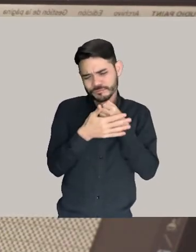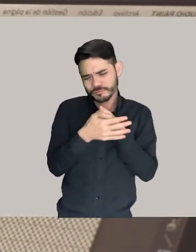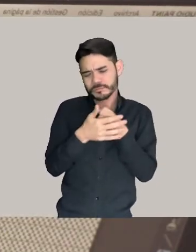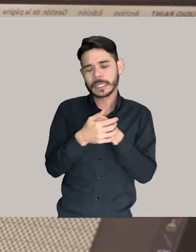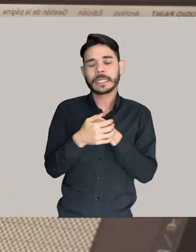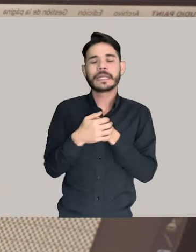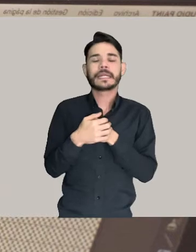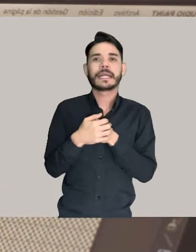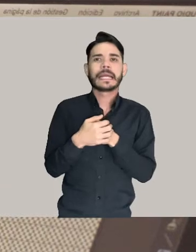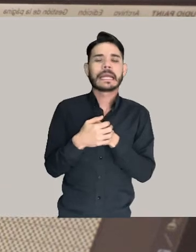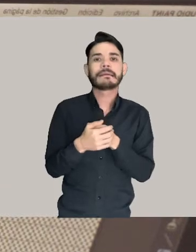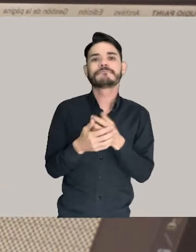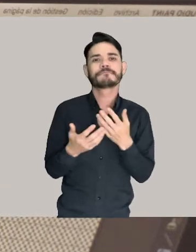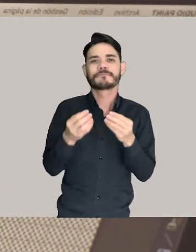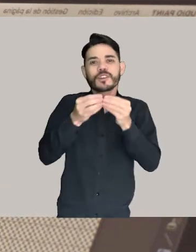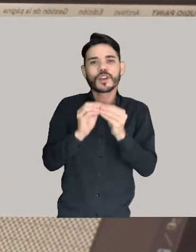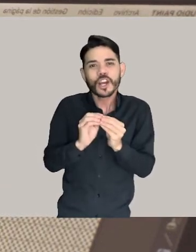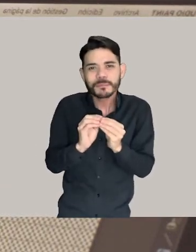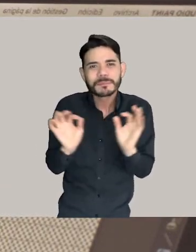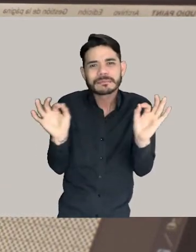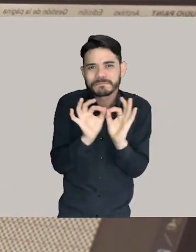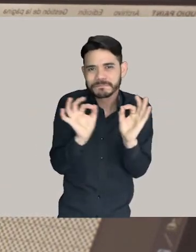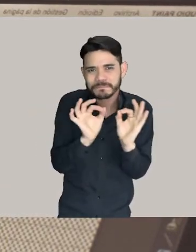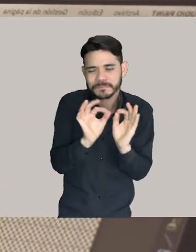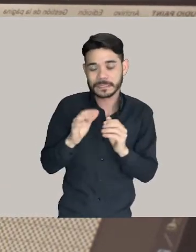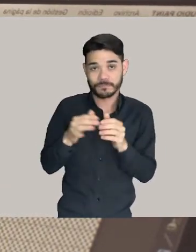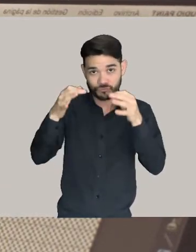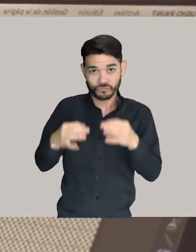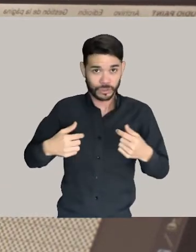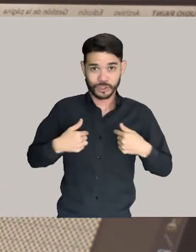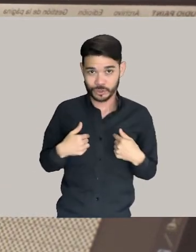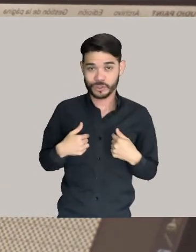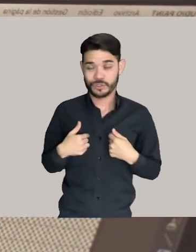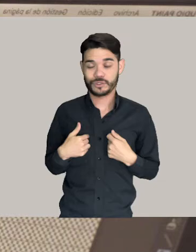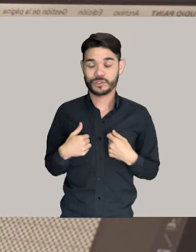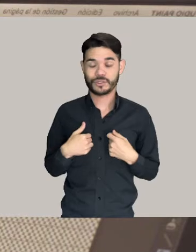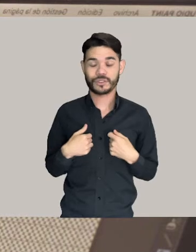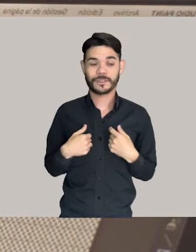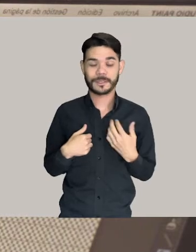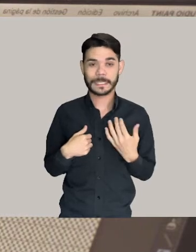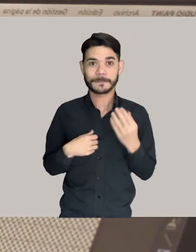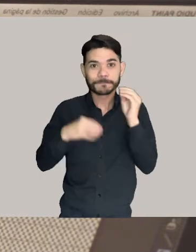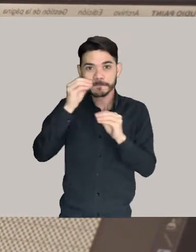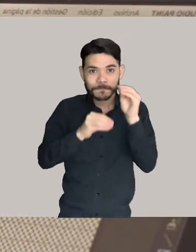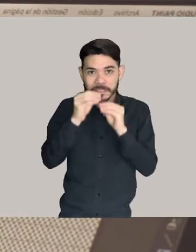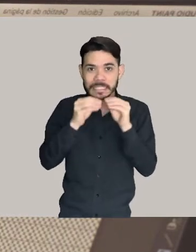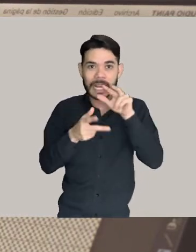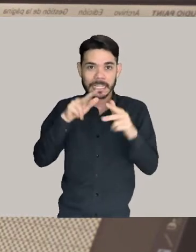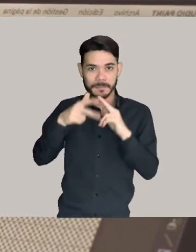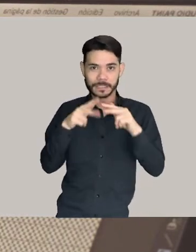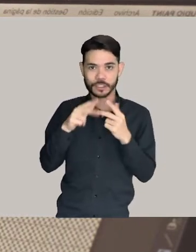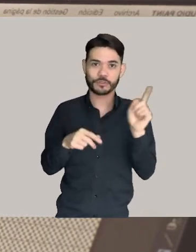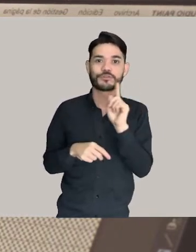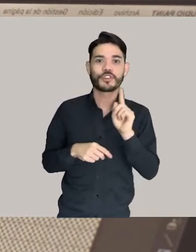Voy a tratar de mostrarles un poco de una manera rudimentaria porque yo no estoy haciendo